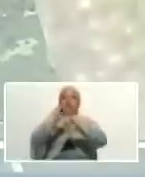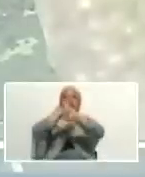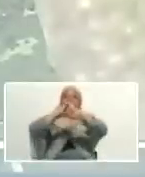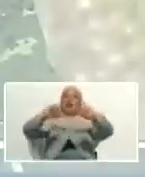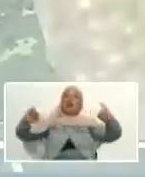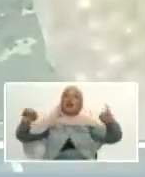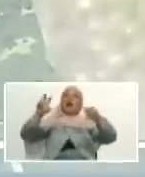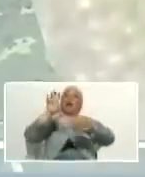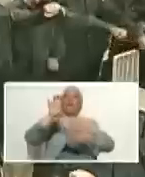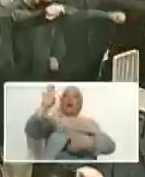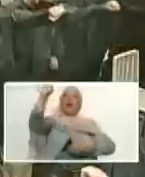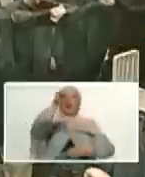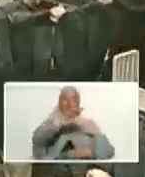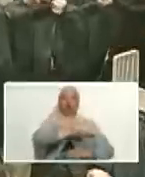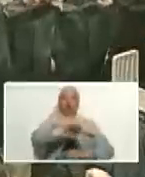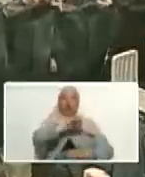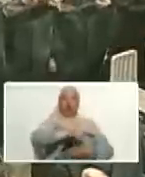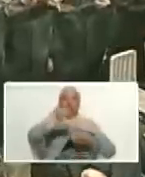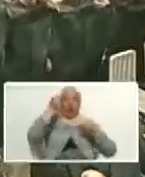¡Independencia y patria socialista!